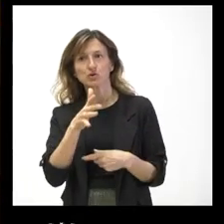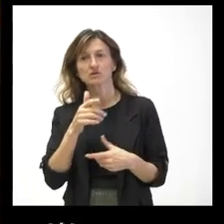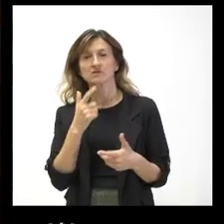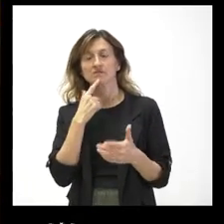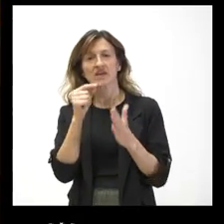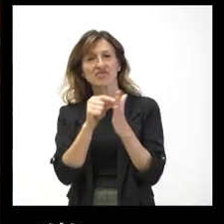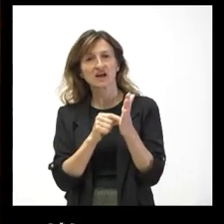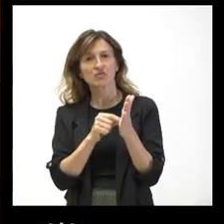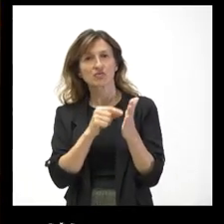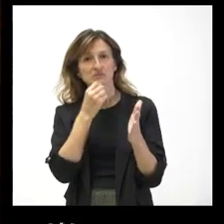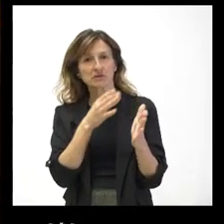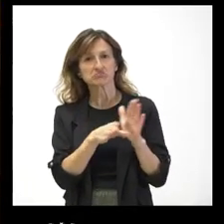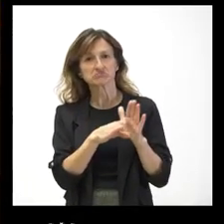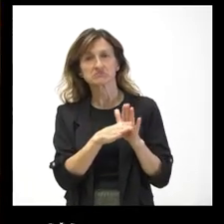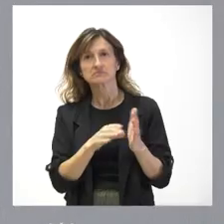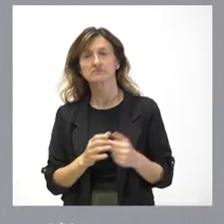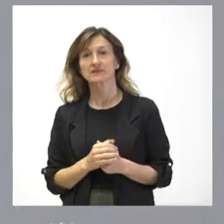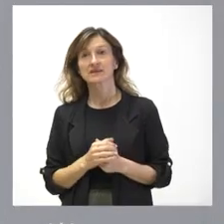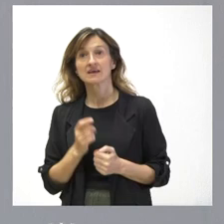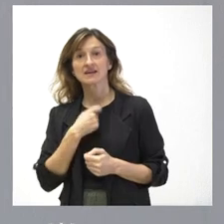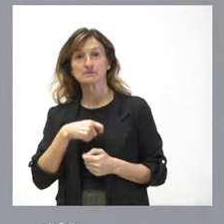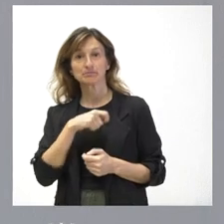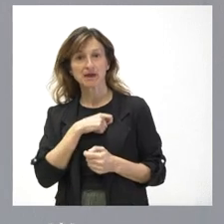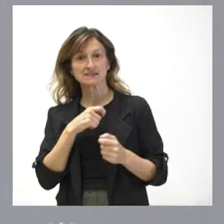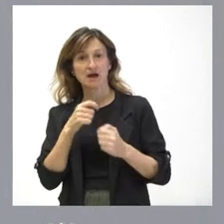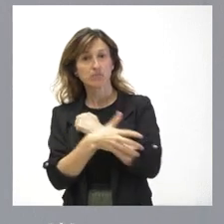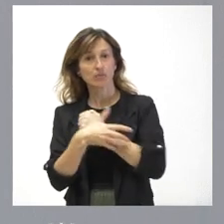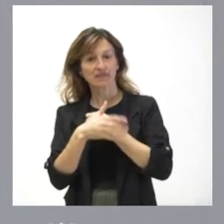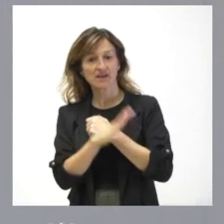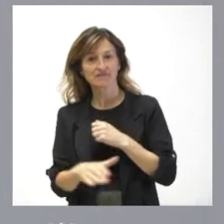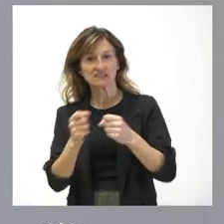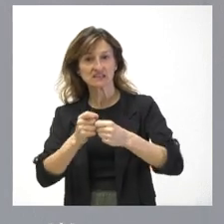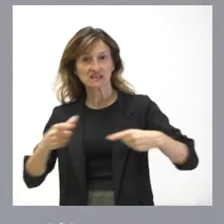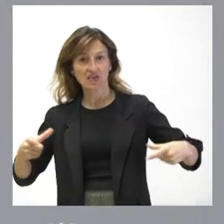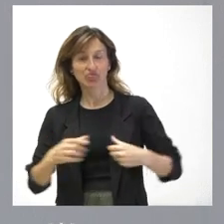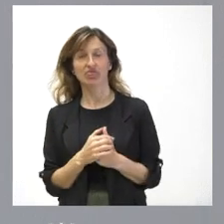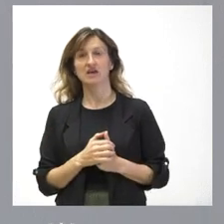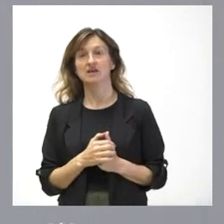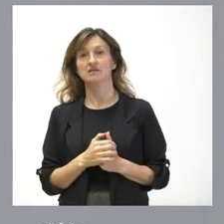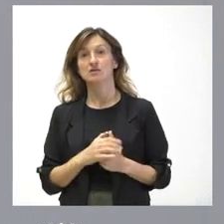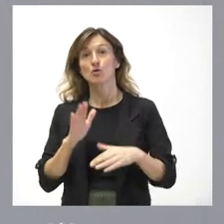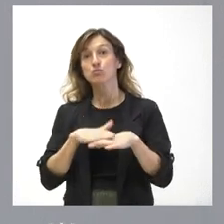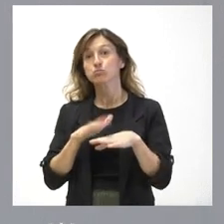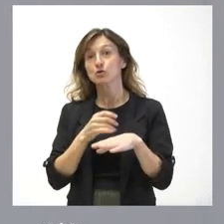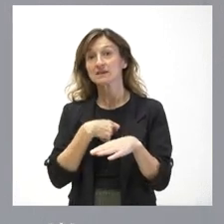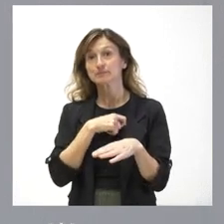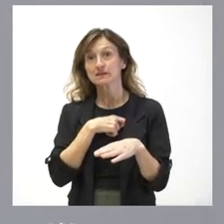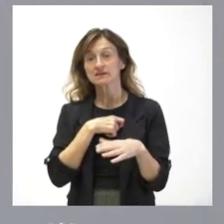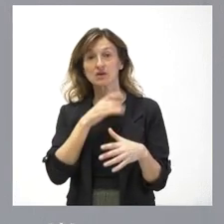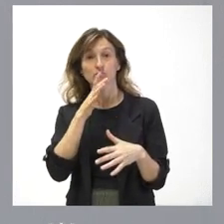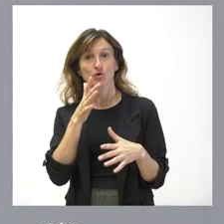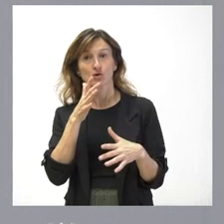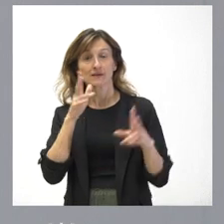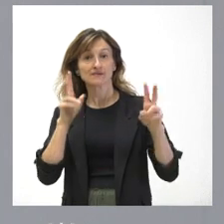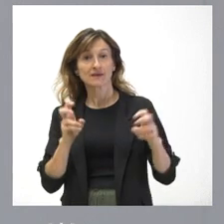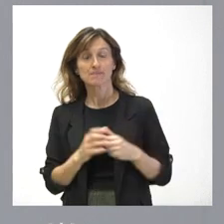qué ha podido Qué pasa está creciendo en España la pobreza infantil esa es una realidad básicamente Por qué está creciendo en España la pobreza infantil pues seguramente por la